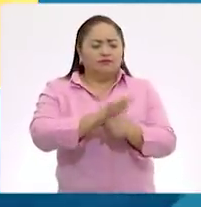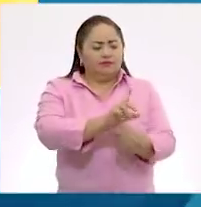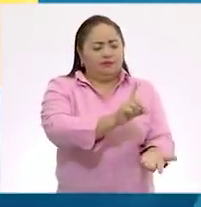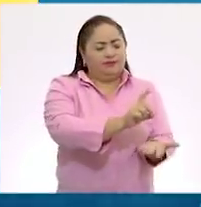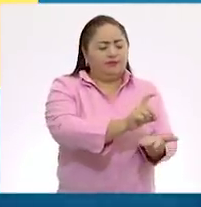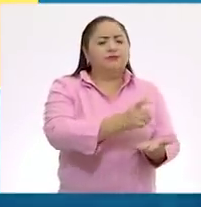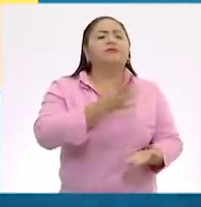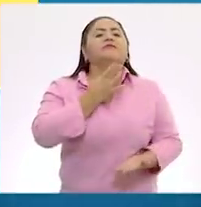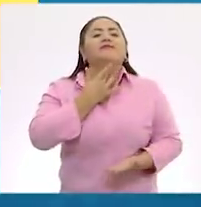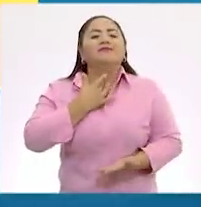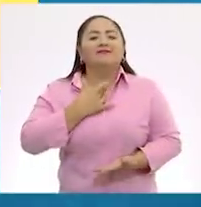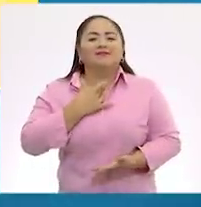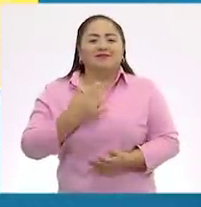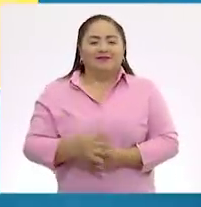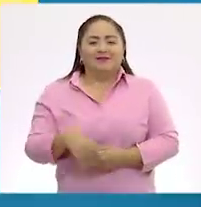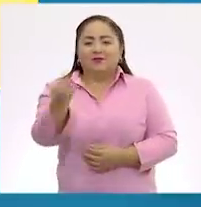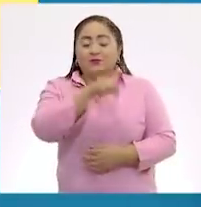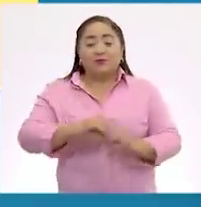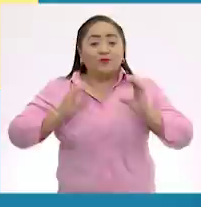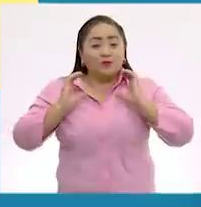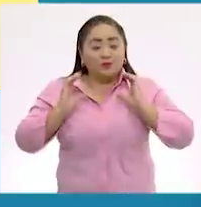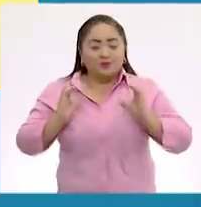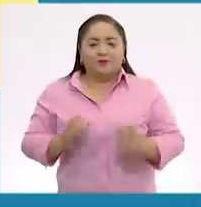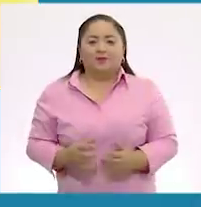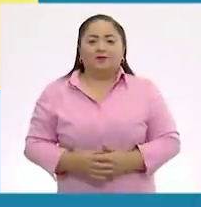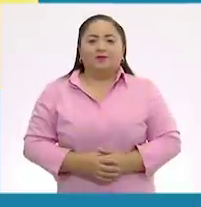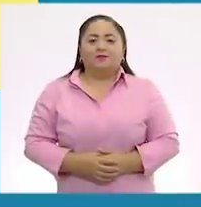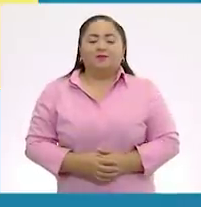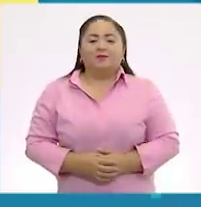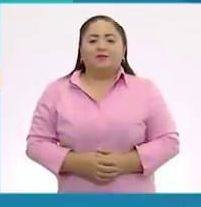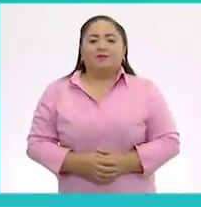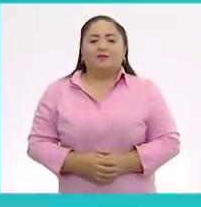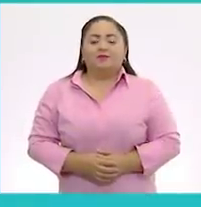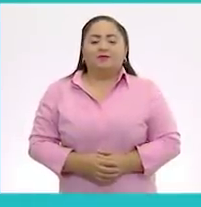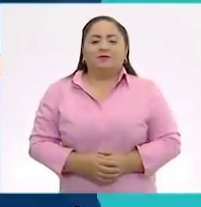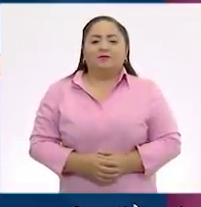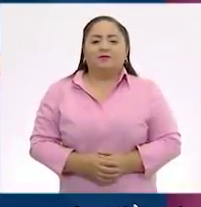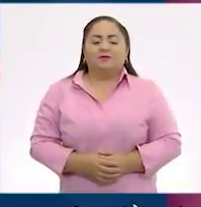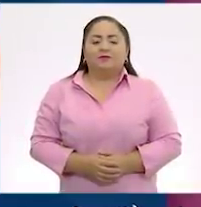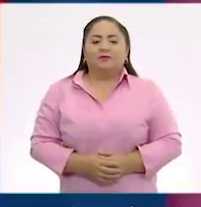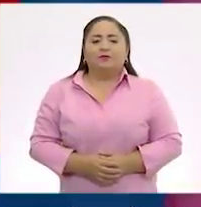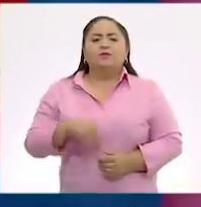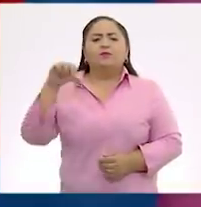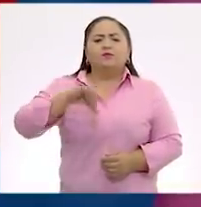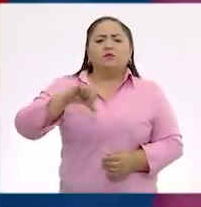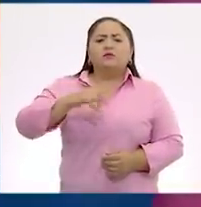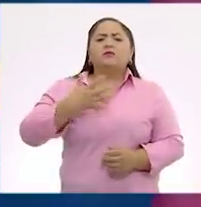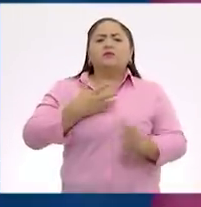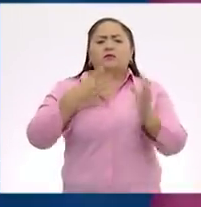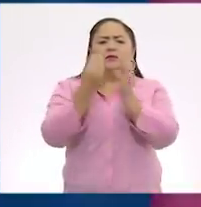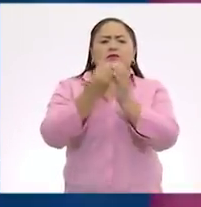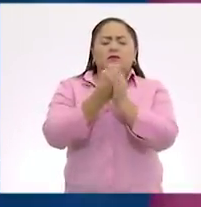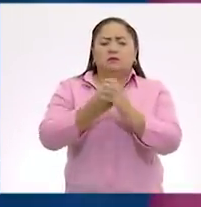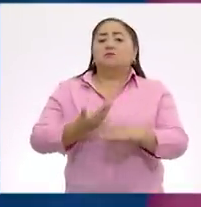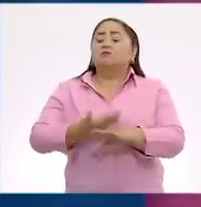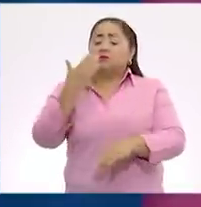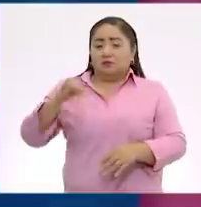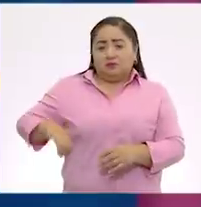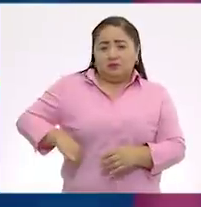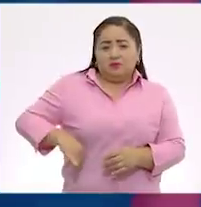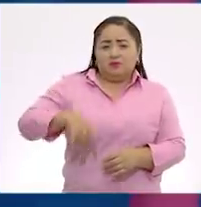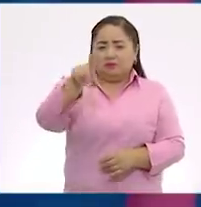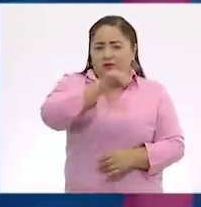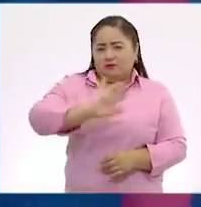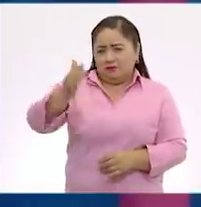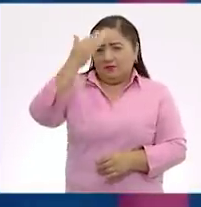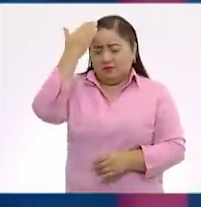usa desinfectantes a base de alcohol. ¡Cuídate! Hoy tendremos una clase muy interesante. Como